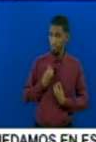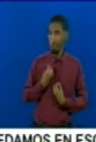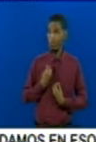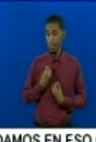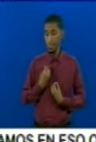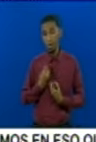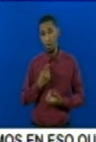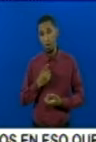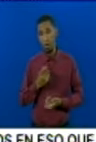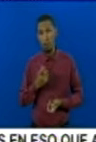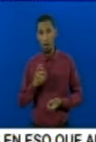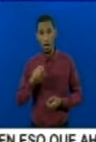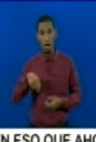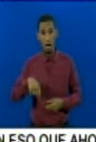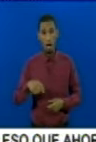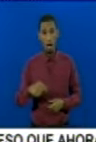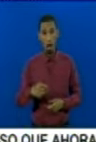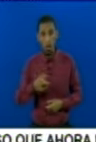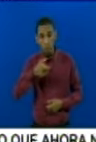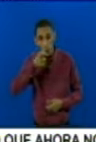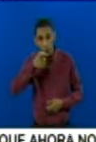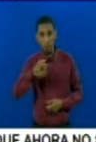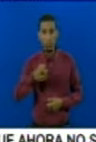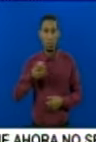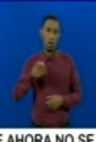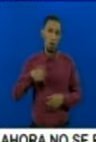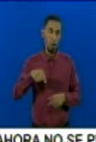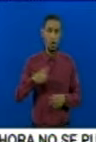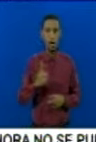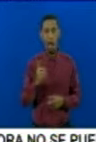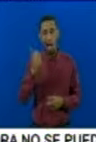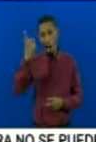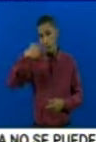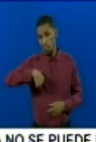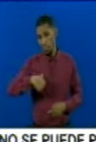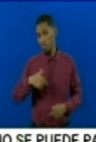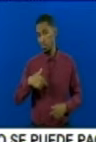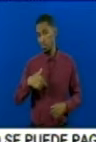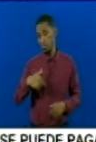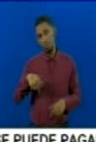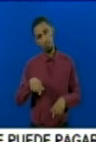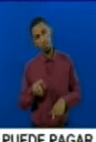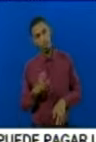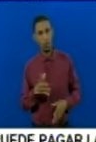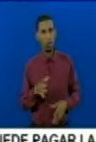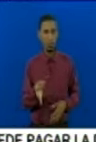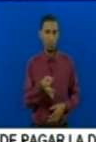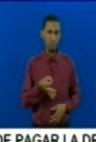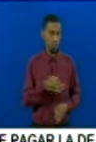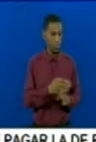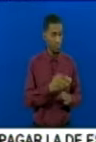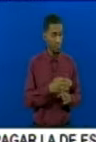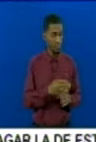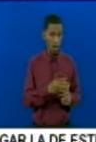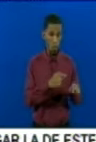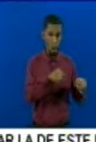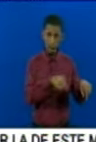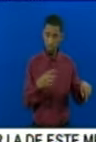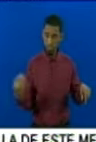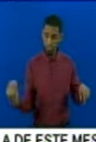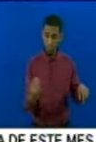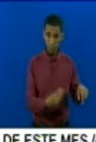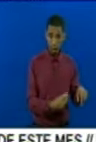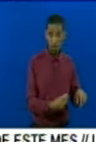de compota que garantiza la cuarta vuelta, es decir, el mes de abril, en el caso del municipio cabecera, y la tercera